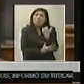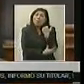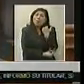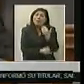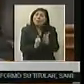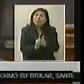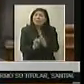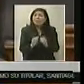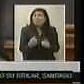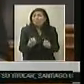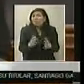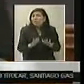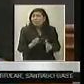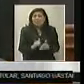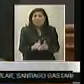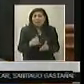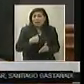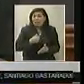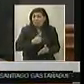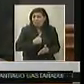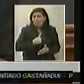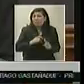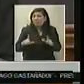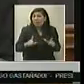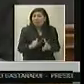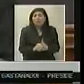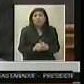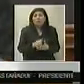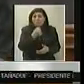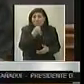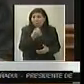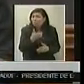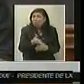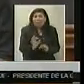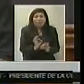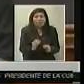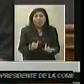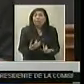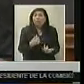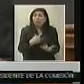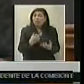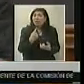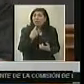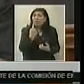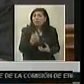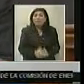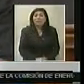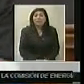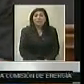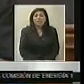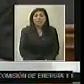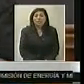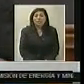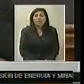país, que por supuesto muchas veces la propia televisión y los medios periodísticos no llegan? Y en esto quiero saludar, por supuesto, a